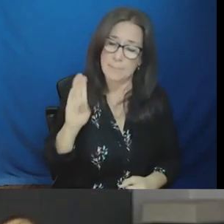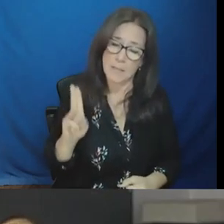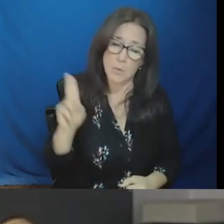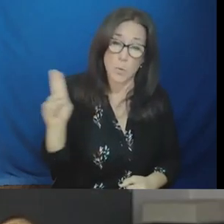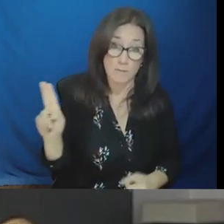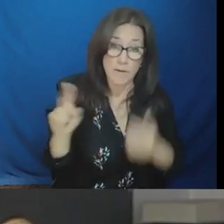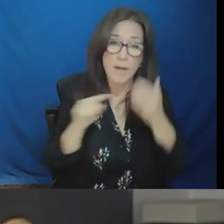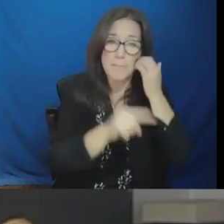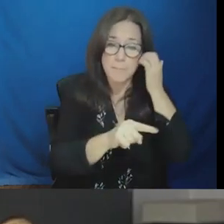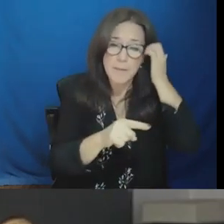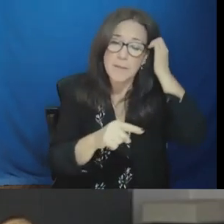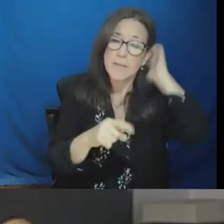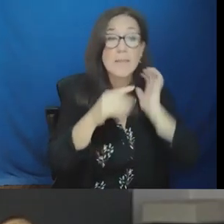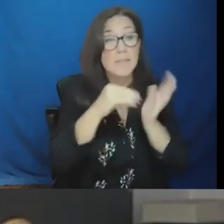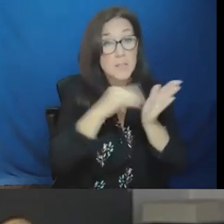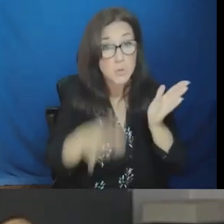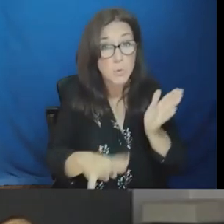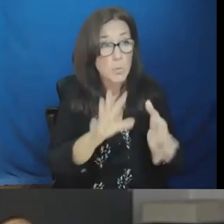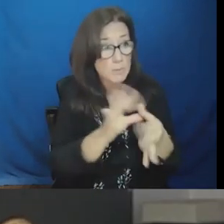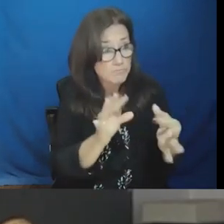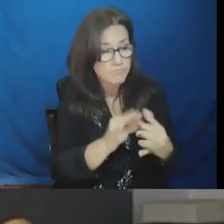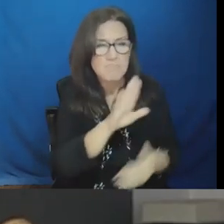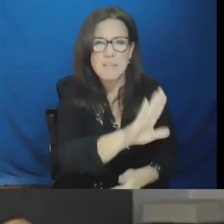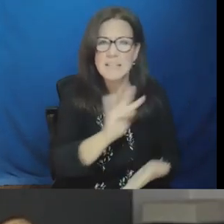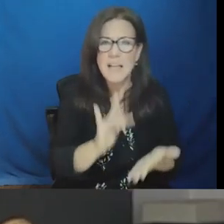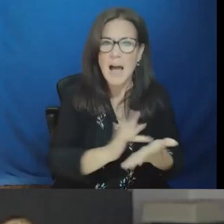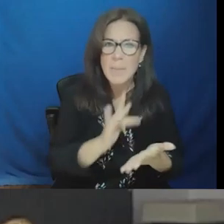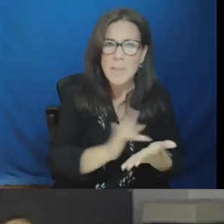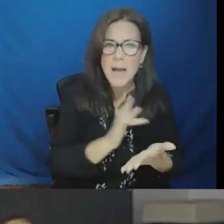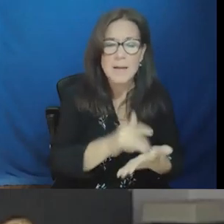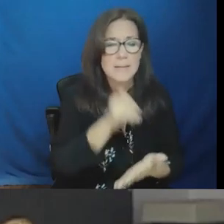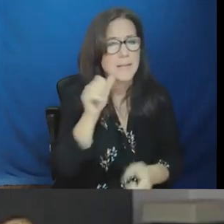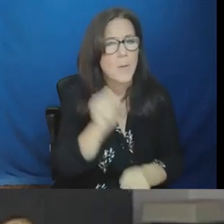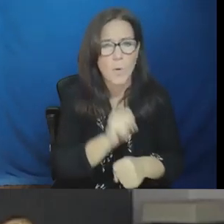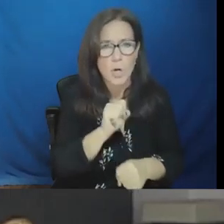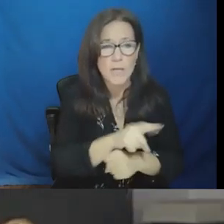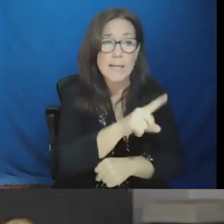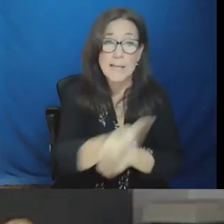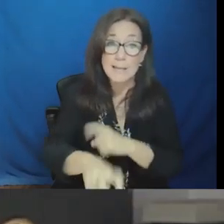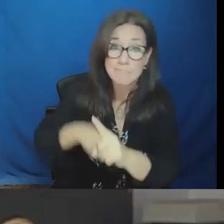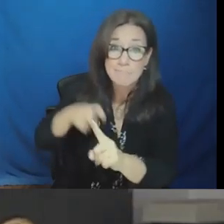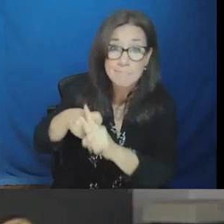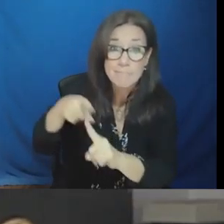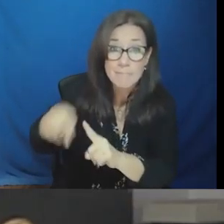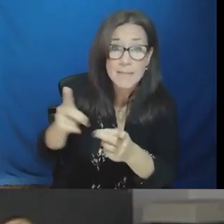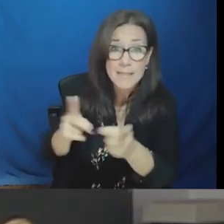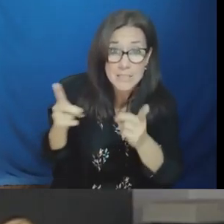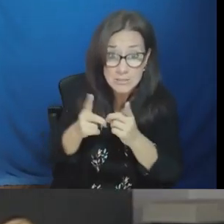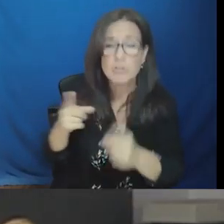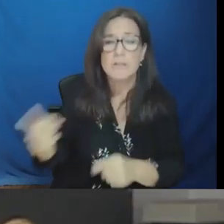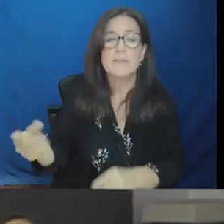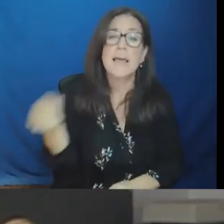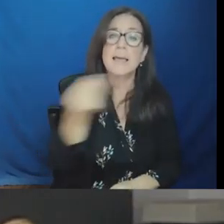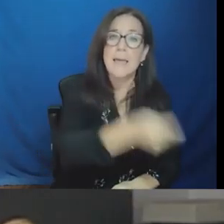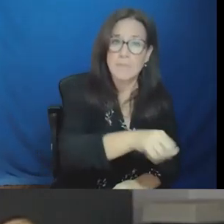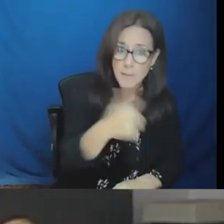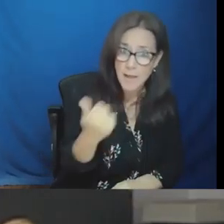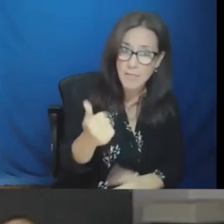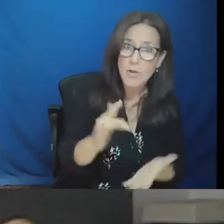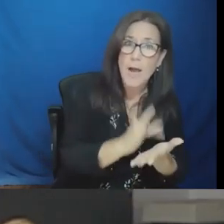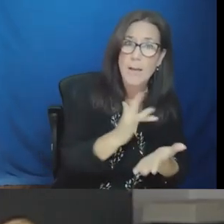una familia del distrito y el estudiante me estaba diciendo como su ipad no estaba funcionando y que el vino al